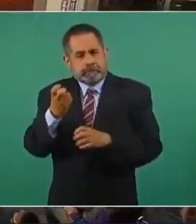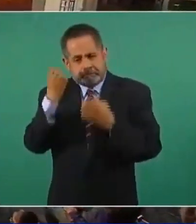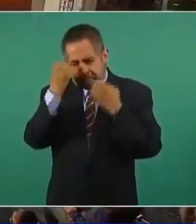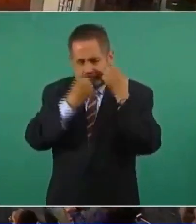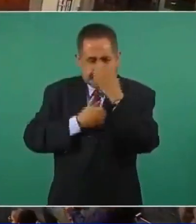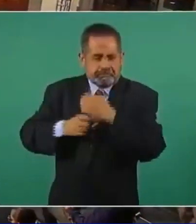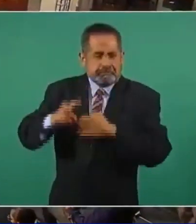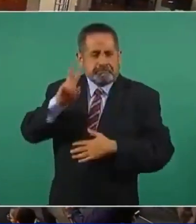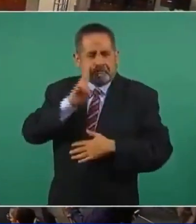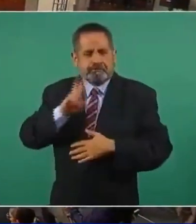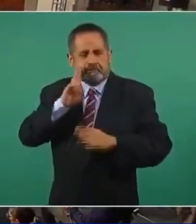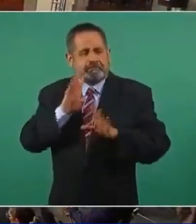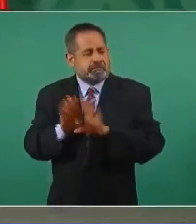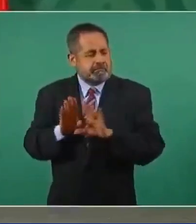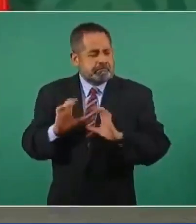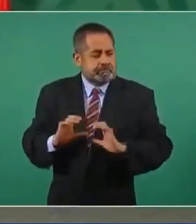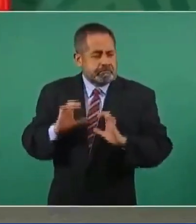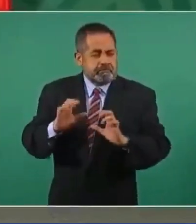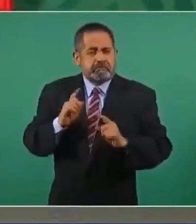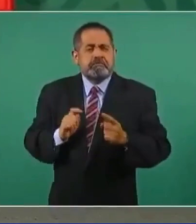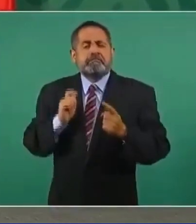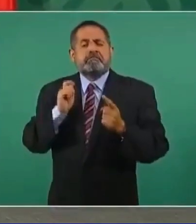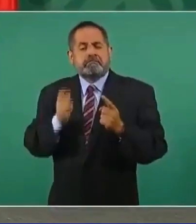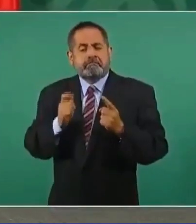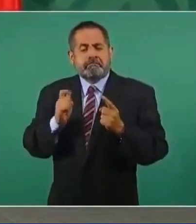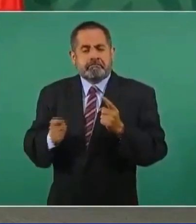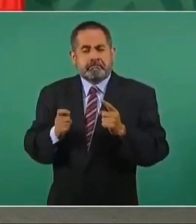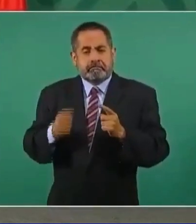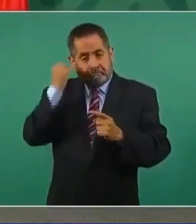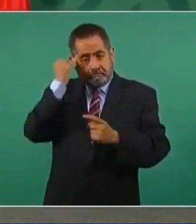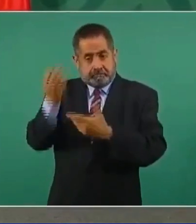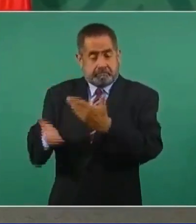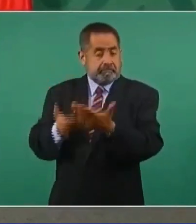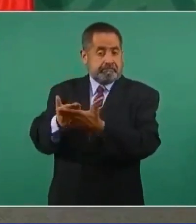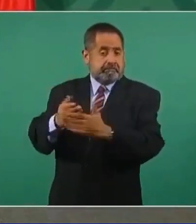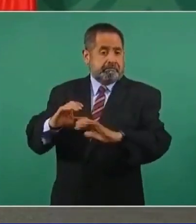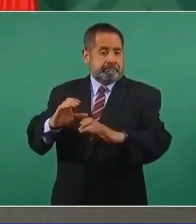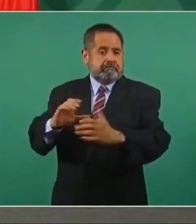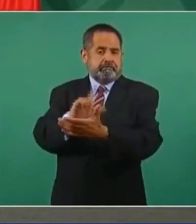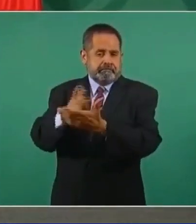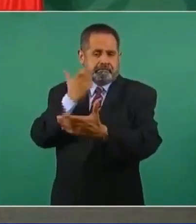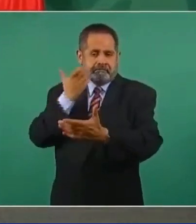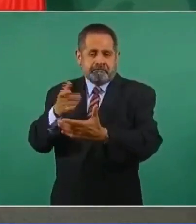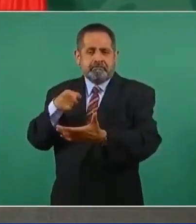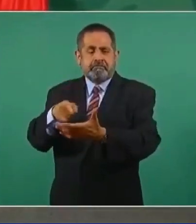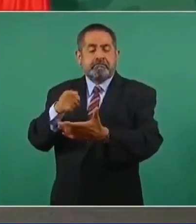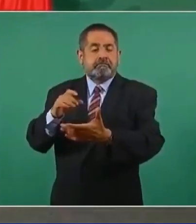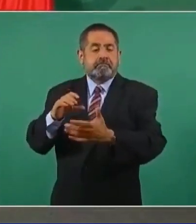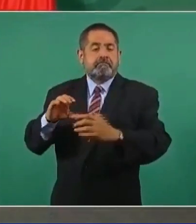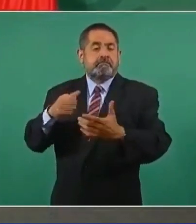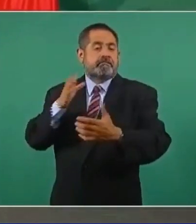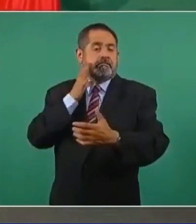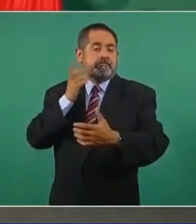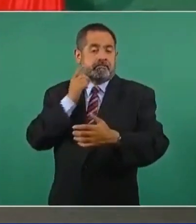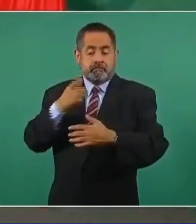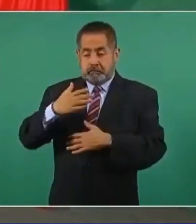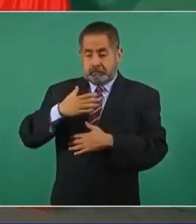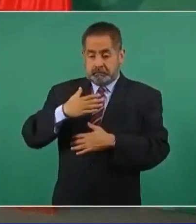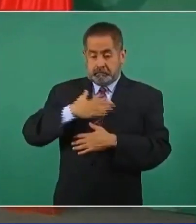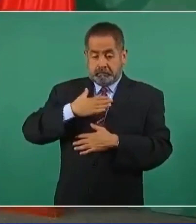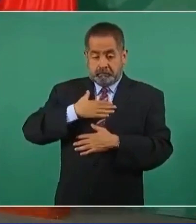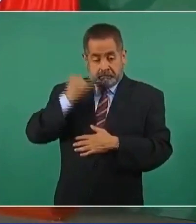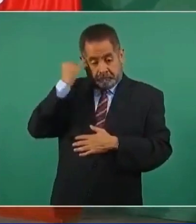analizar bien de qué se trata esa iniciativa. No fue una propuesta